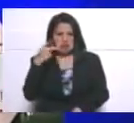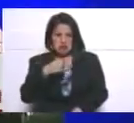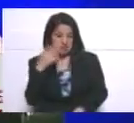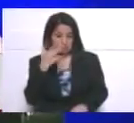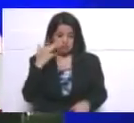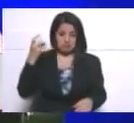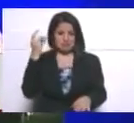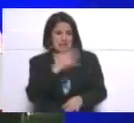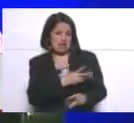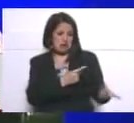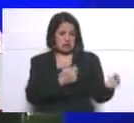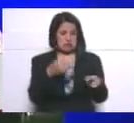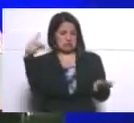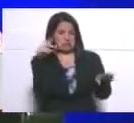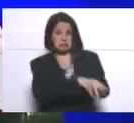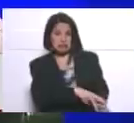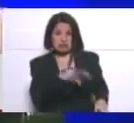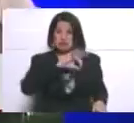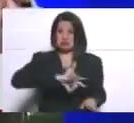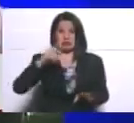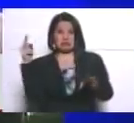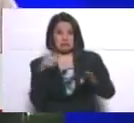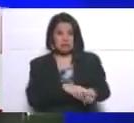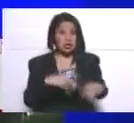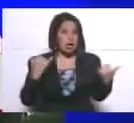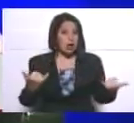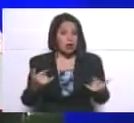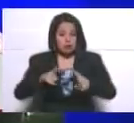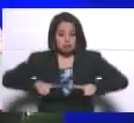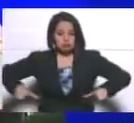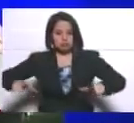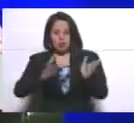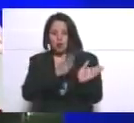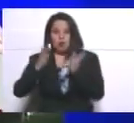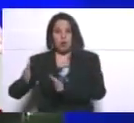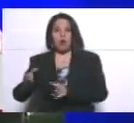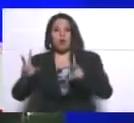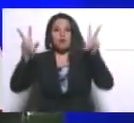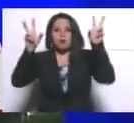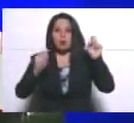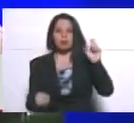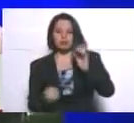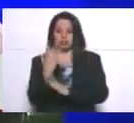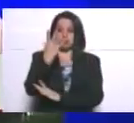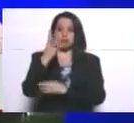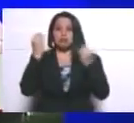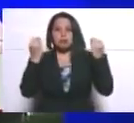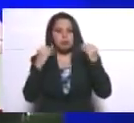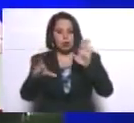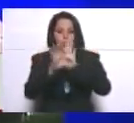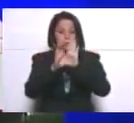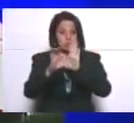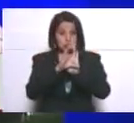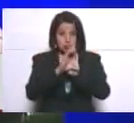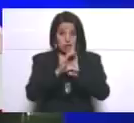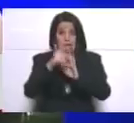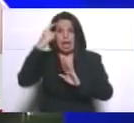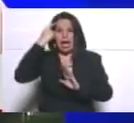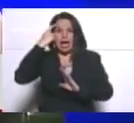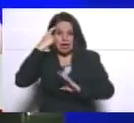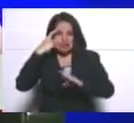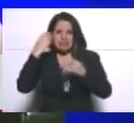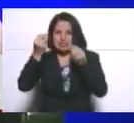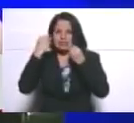cultural, económica, social. Y en ese espacio surge la constituyente. Si no hubiese sido efectiva la constituyente